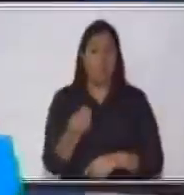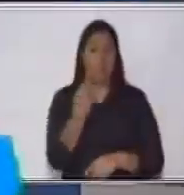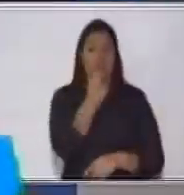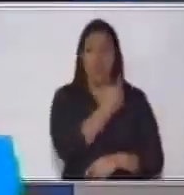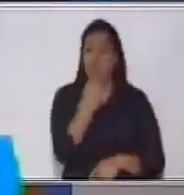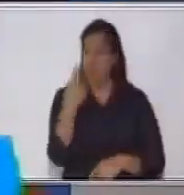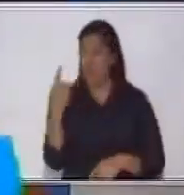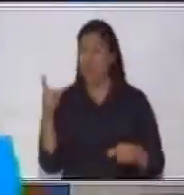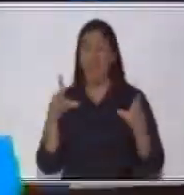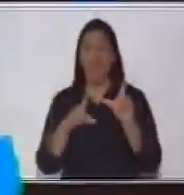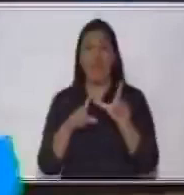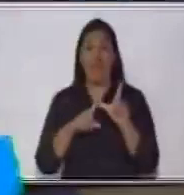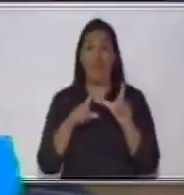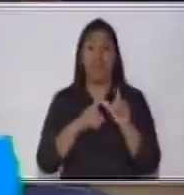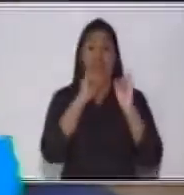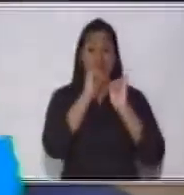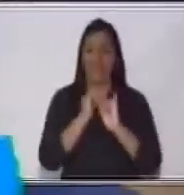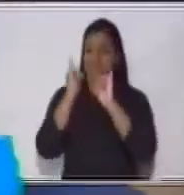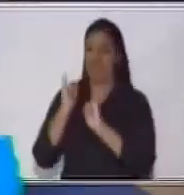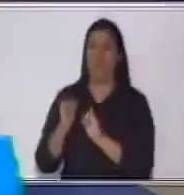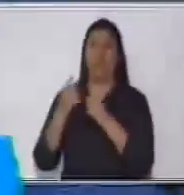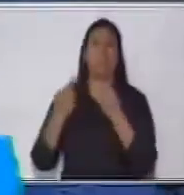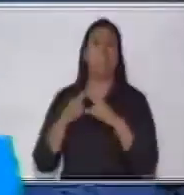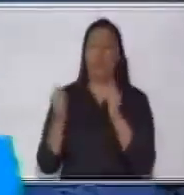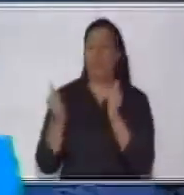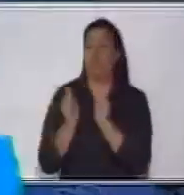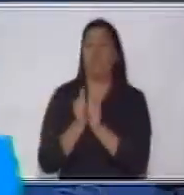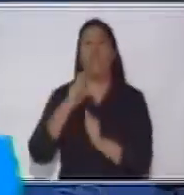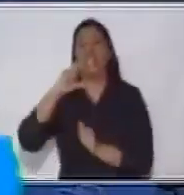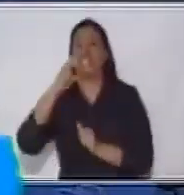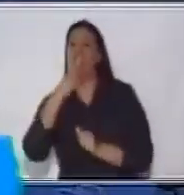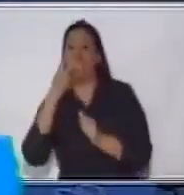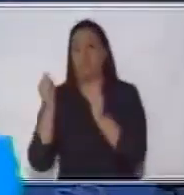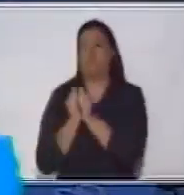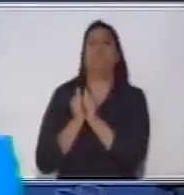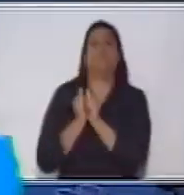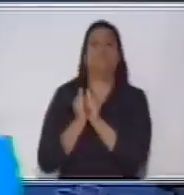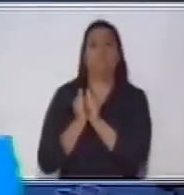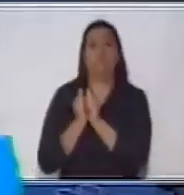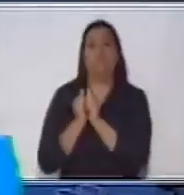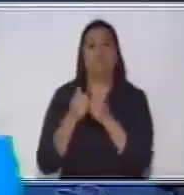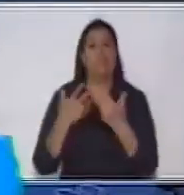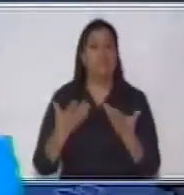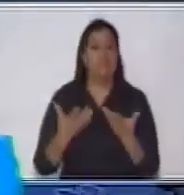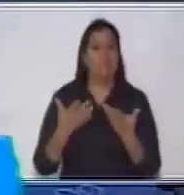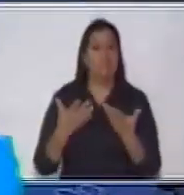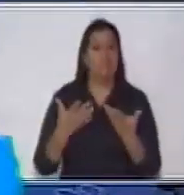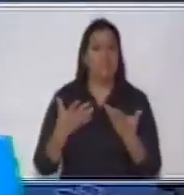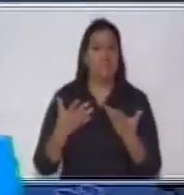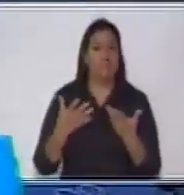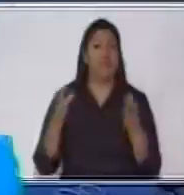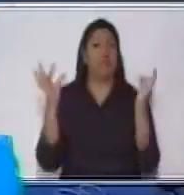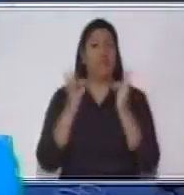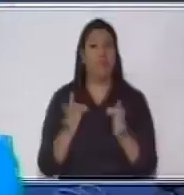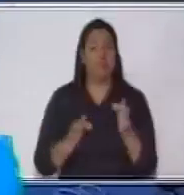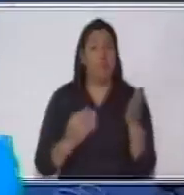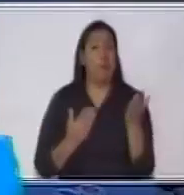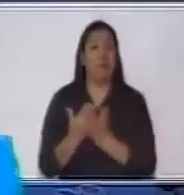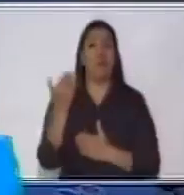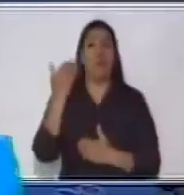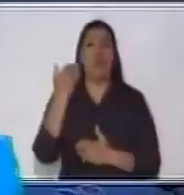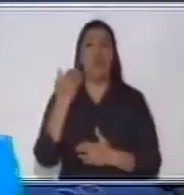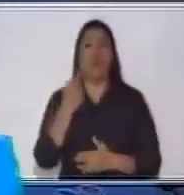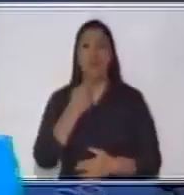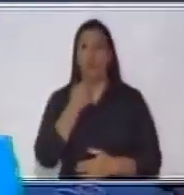estas son un grupo de letras que se agrupan, valga la redundancia, y forman un nuevo sonido. Pero ahora te